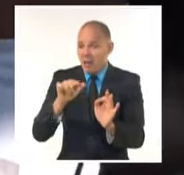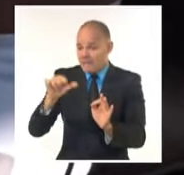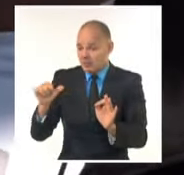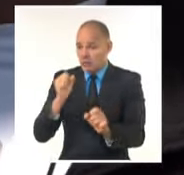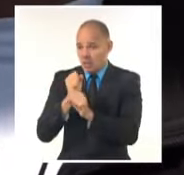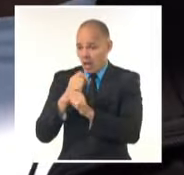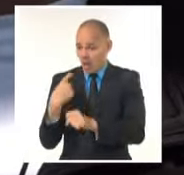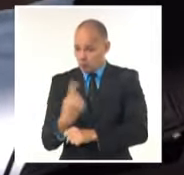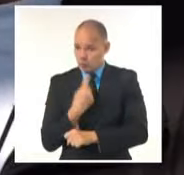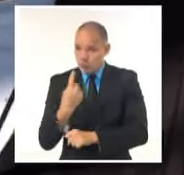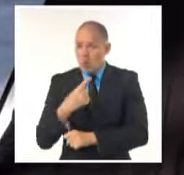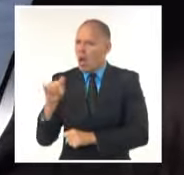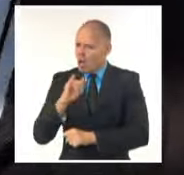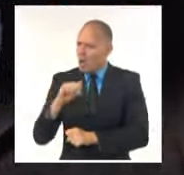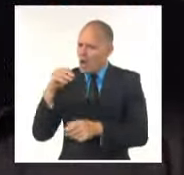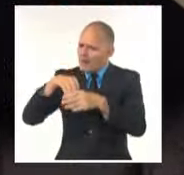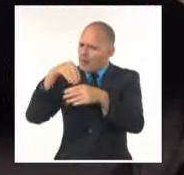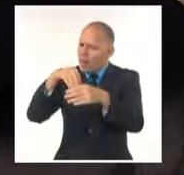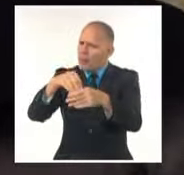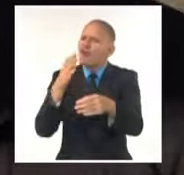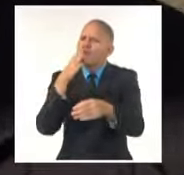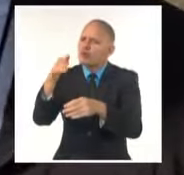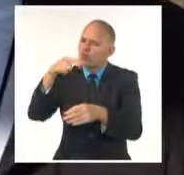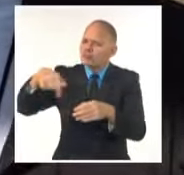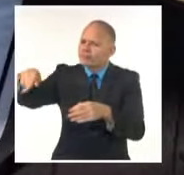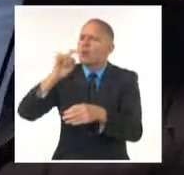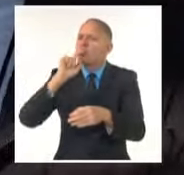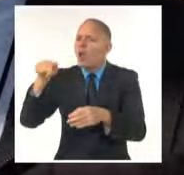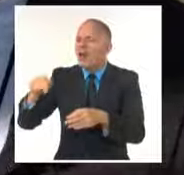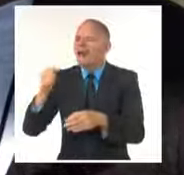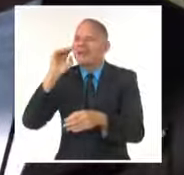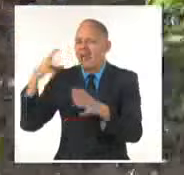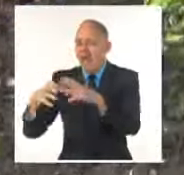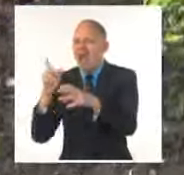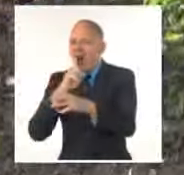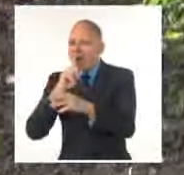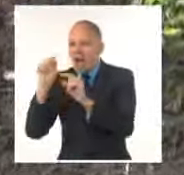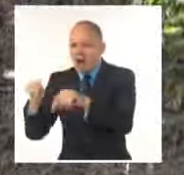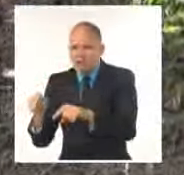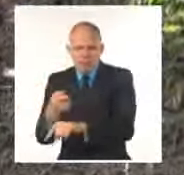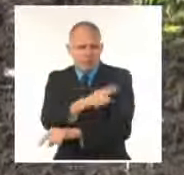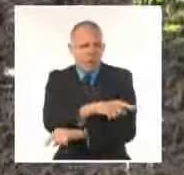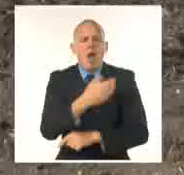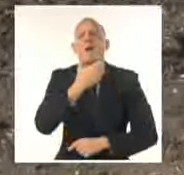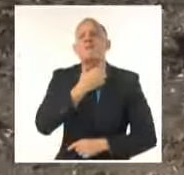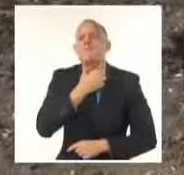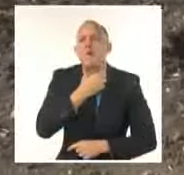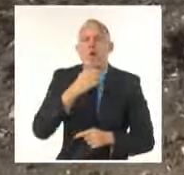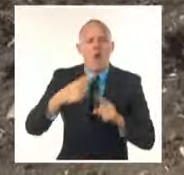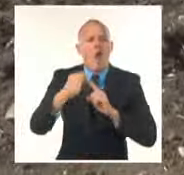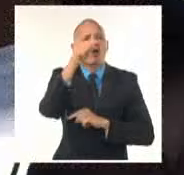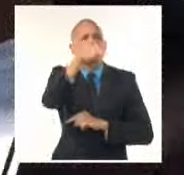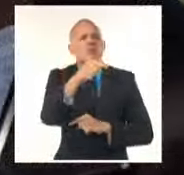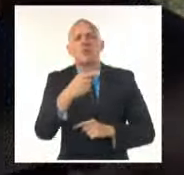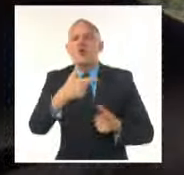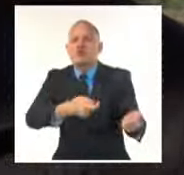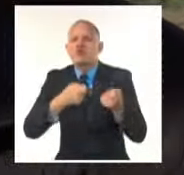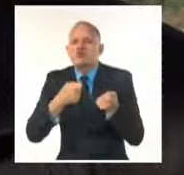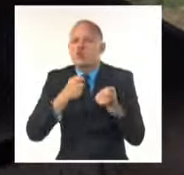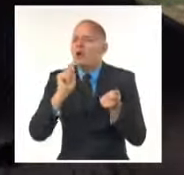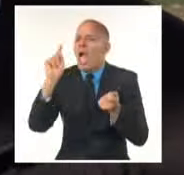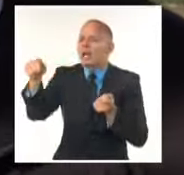van a sembrar aquí? Bueno, aquí ya hay sembrado calabaza, se está cosechando boniato, hemos sembrado yuca y ya sembramos maíz. ¿El